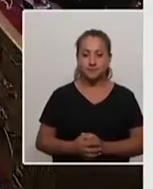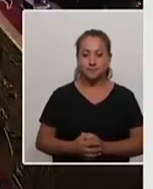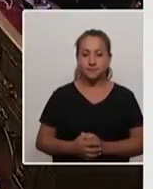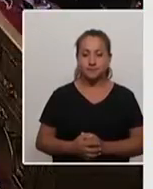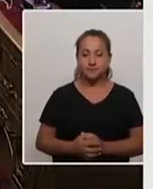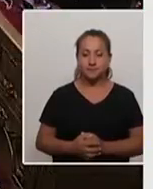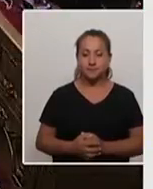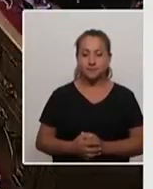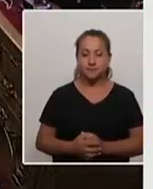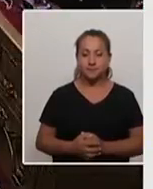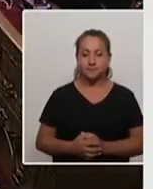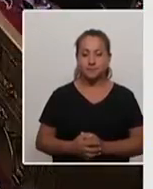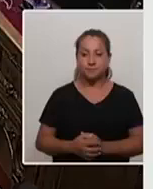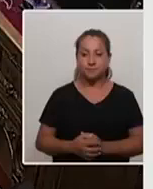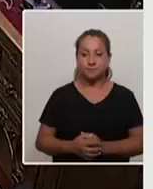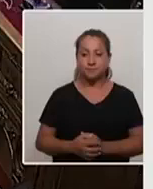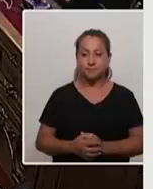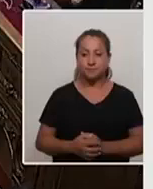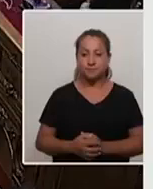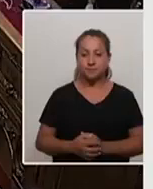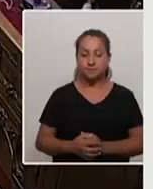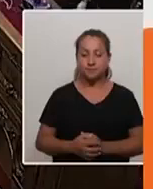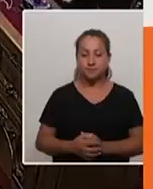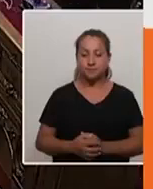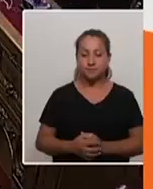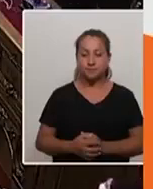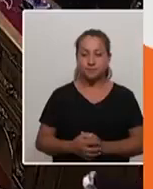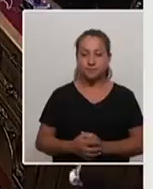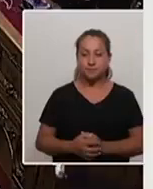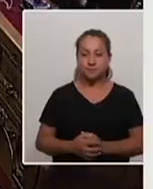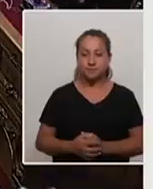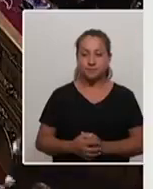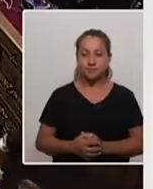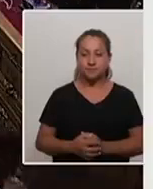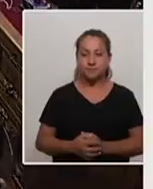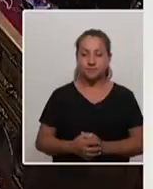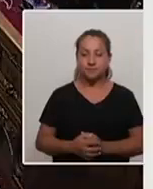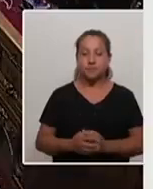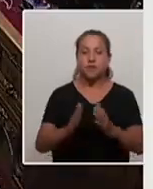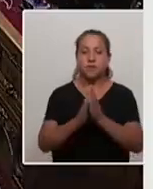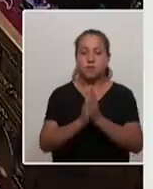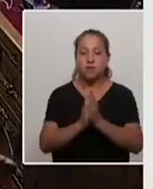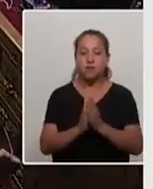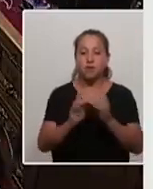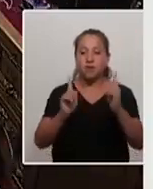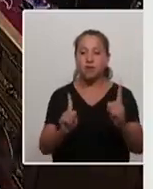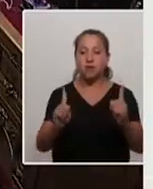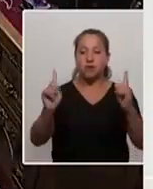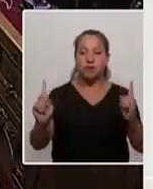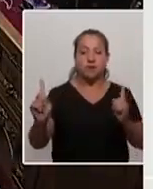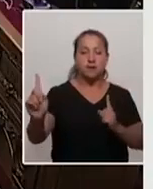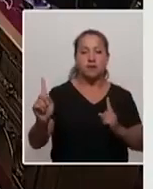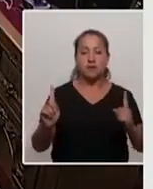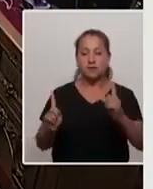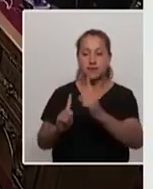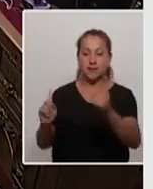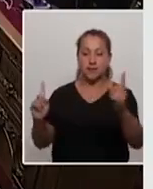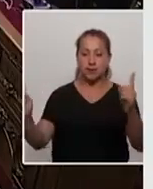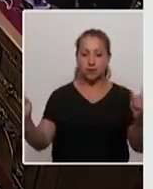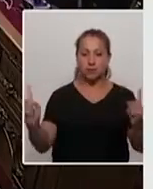pequeños, somos 7 comisiones, de 20, 25, 30 convencionales, según la comisión, y vamos desarrollando las normas y las propuestas de